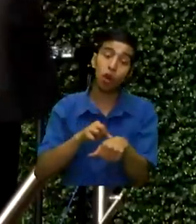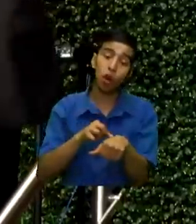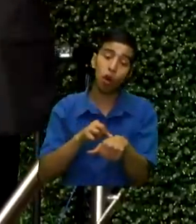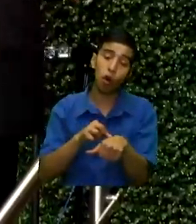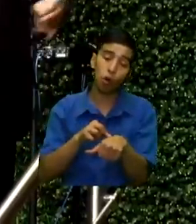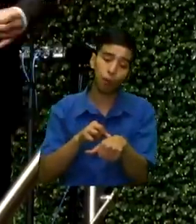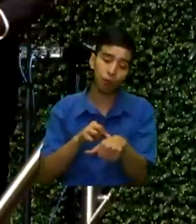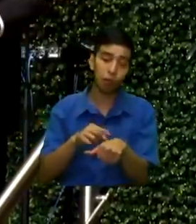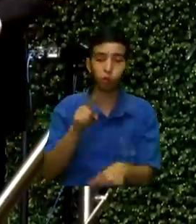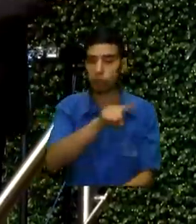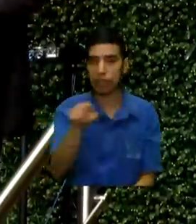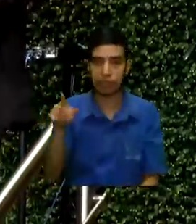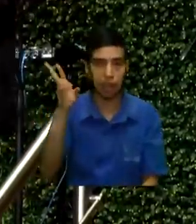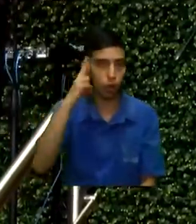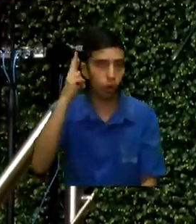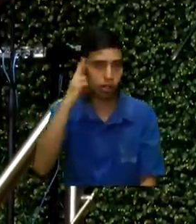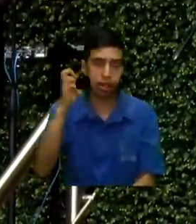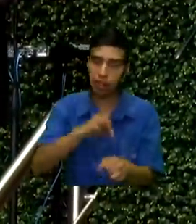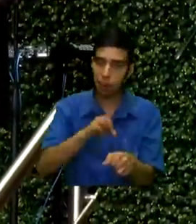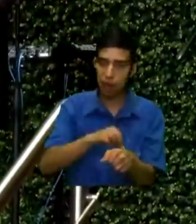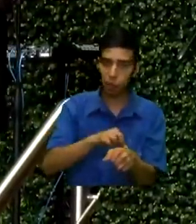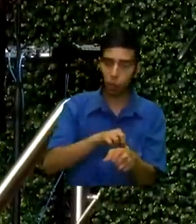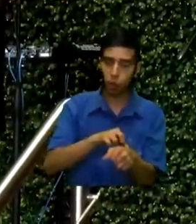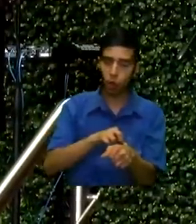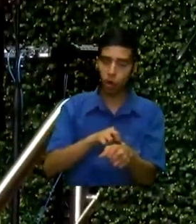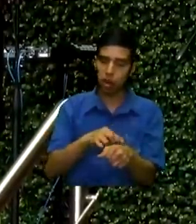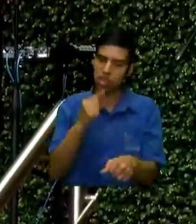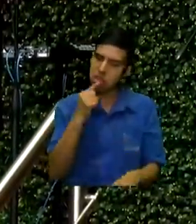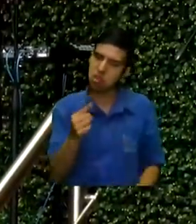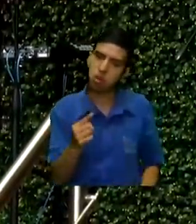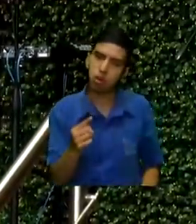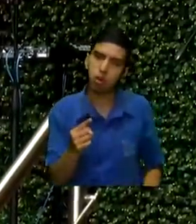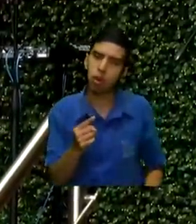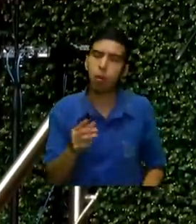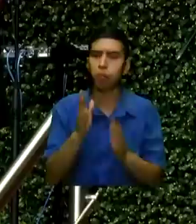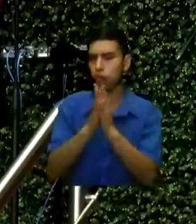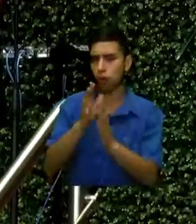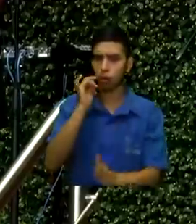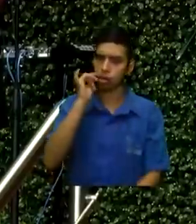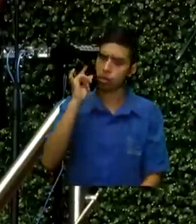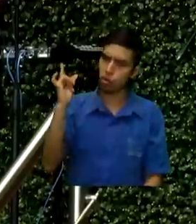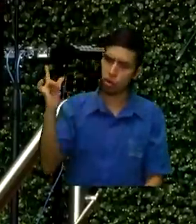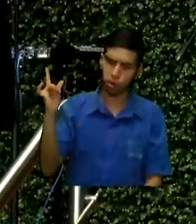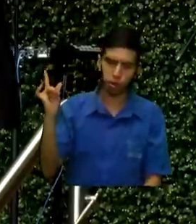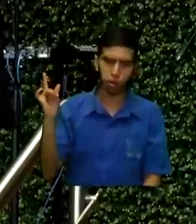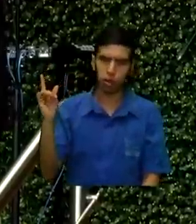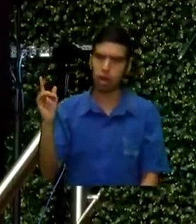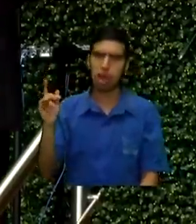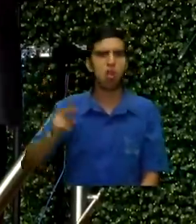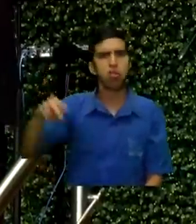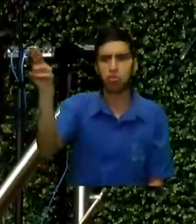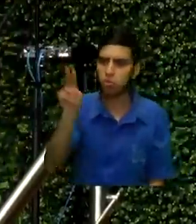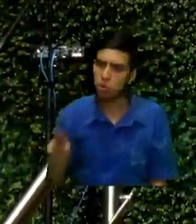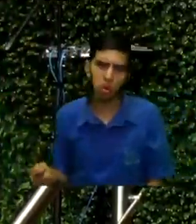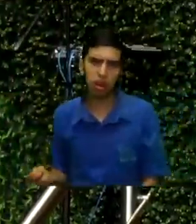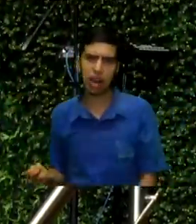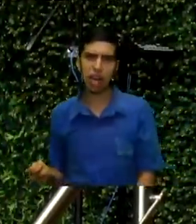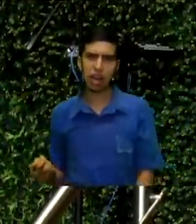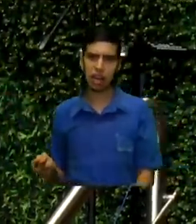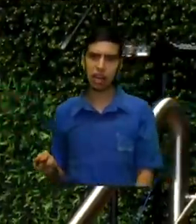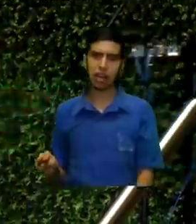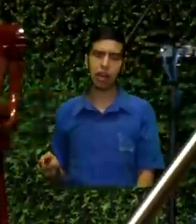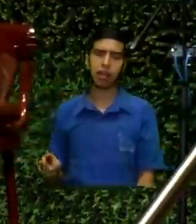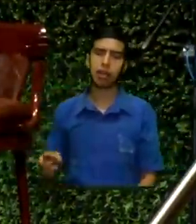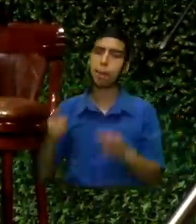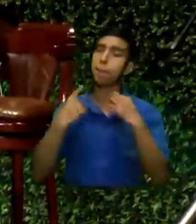te acontezca semejante cosa. ¿Y qué le dijeron? ¿Qué le dijeron? Sí, apártate de mí, Satanás, le